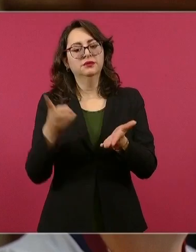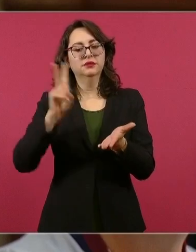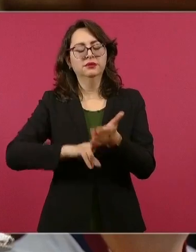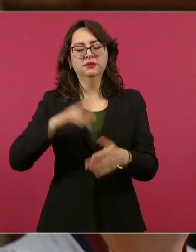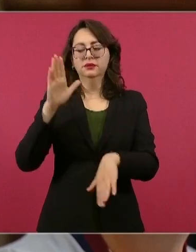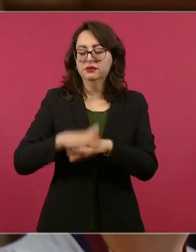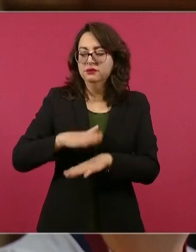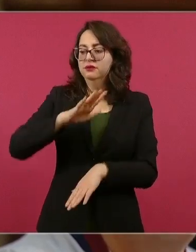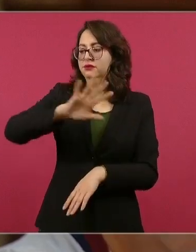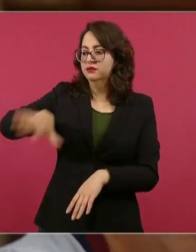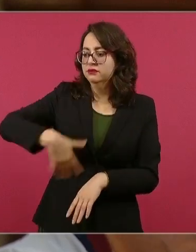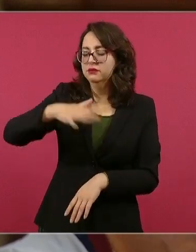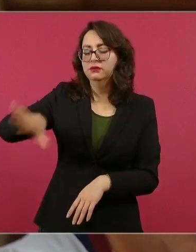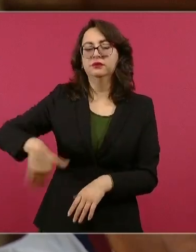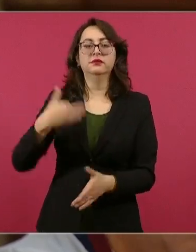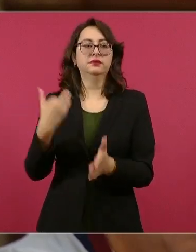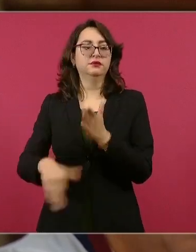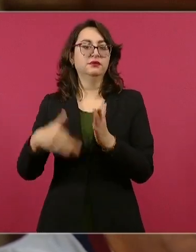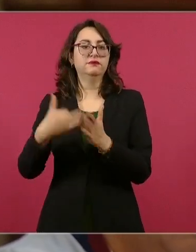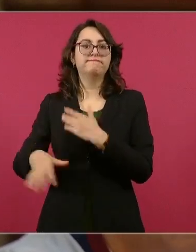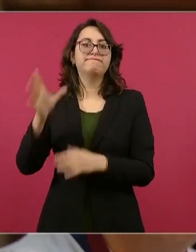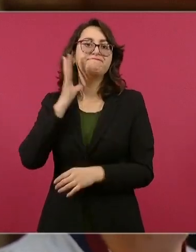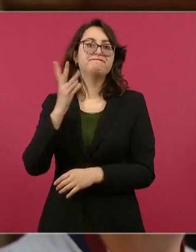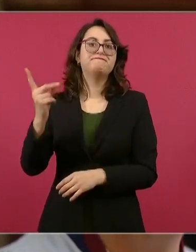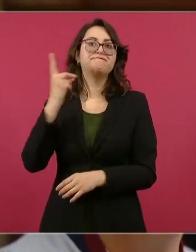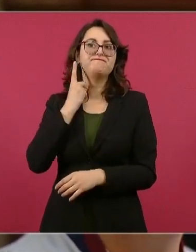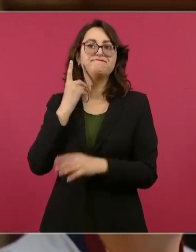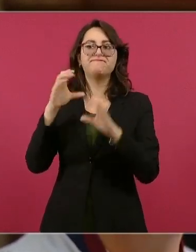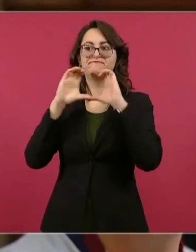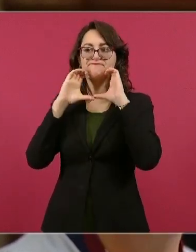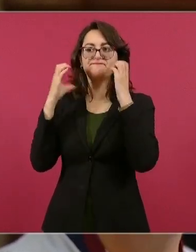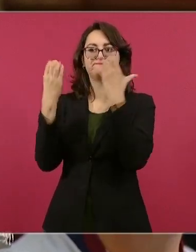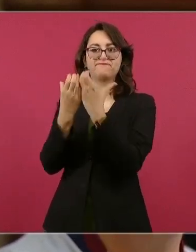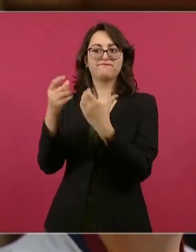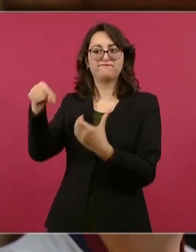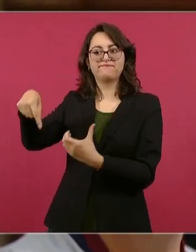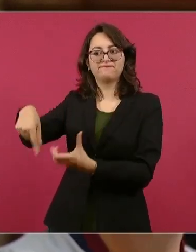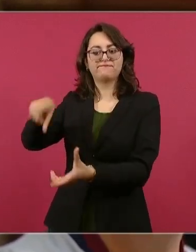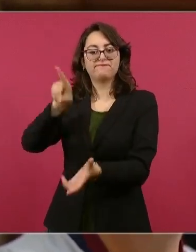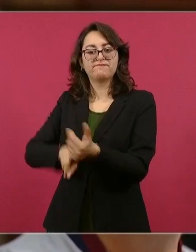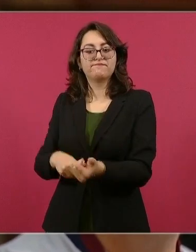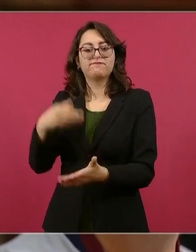el Congreso. En este caso, como usted dice, también se tiene que tener